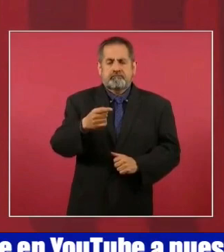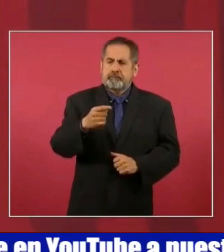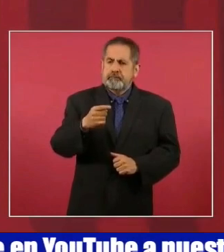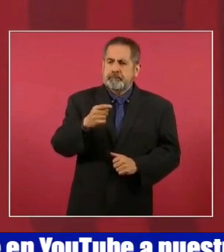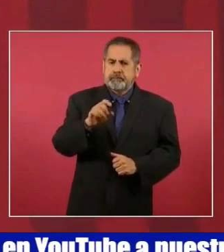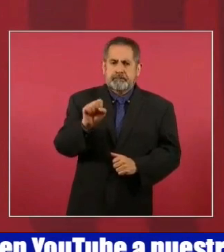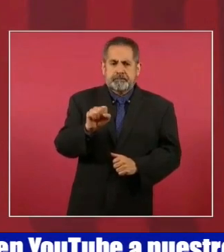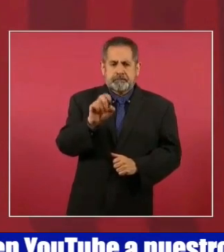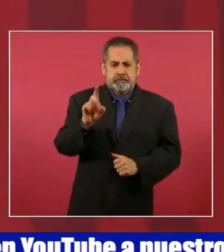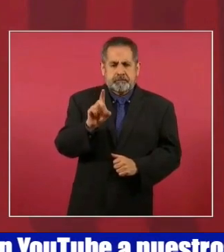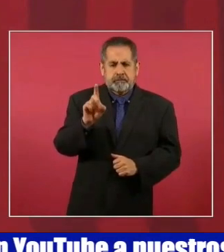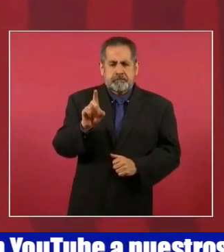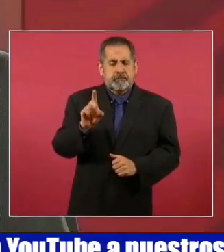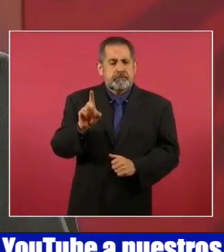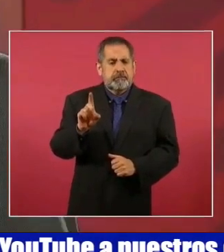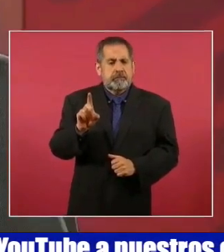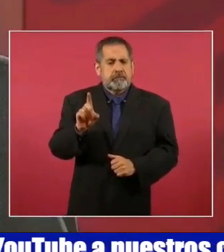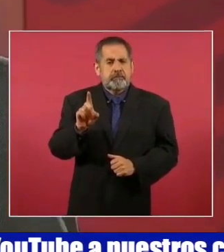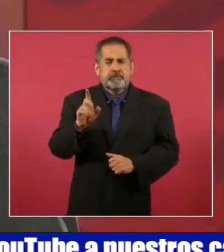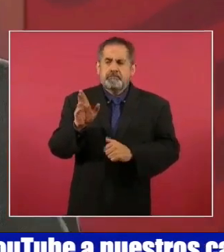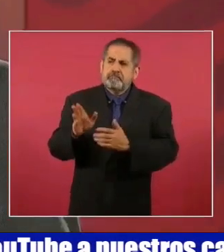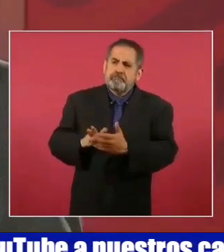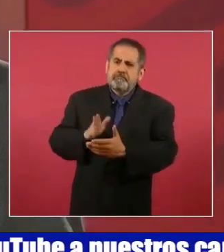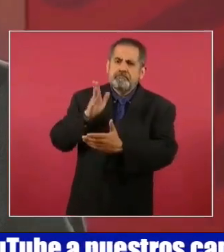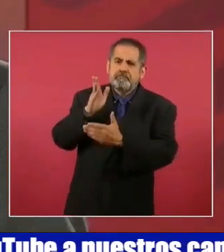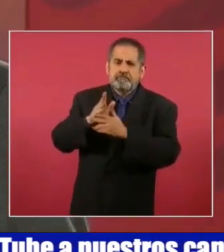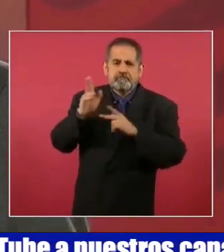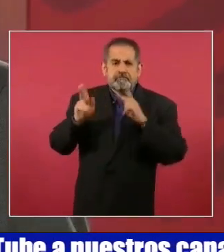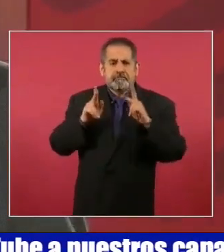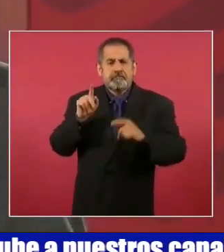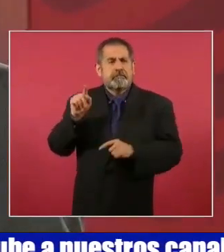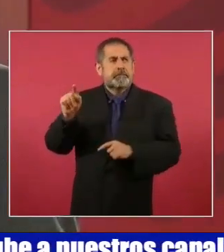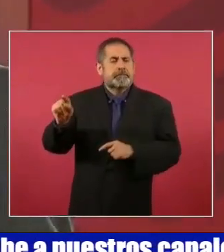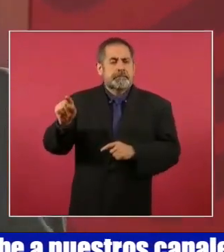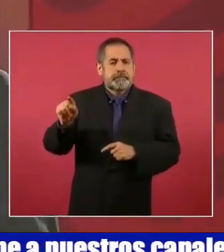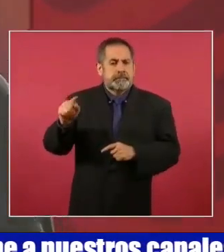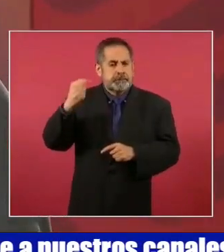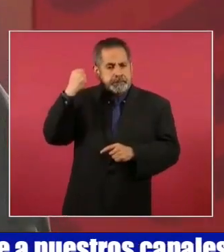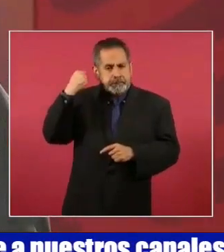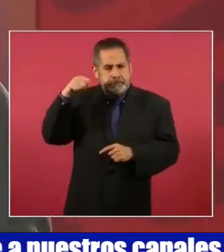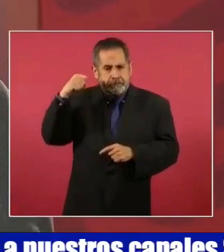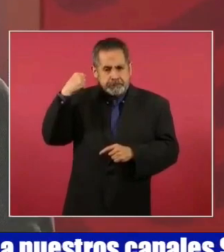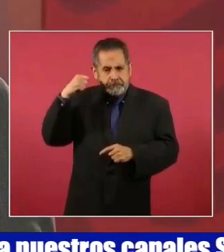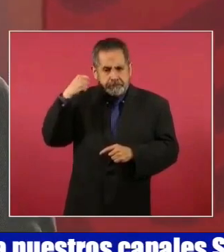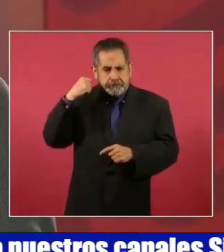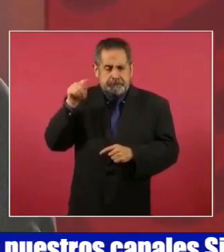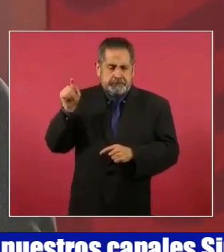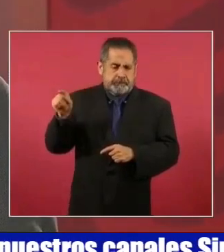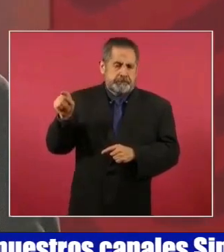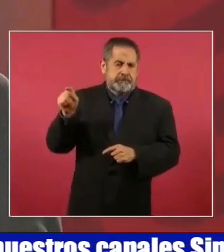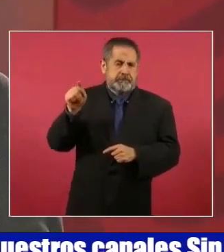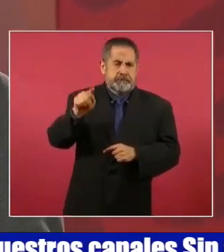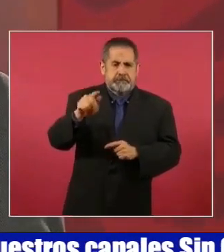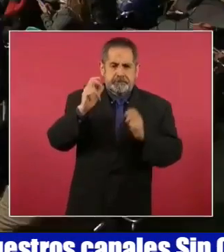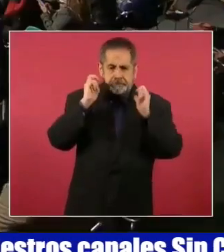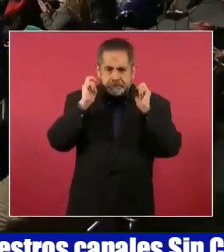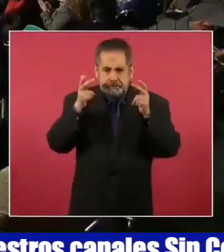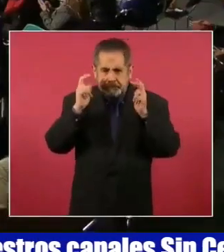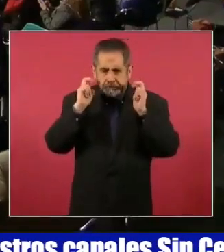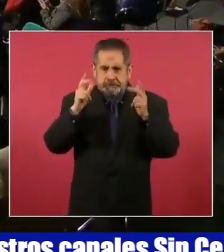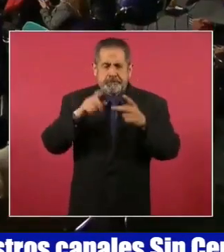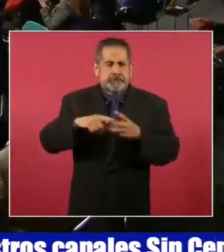no se detiene la determinación de la Guardia Nacional, que sigue en manos de la Sedena. Esto fue lo que dijo. Vamos a ver y escuchar al presidente y lo comentamos en unos momentos.